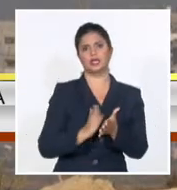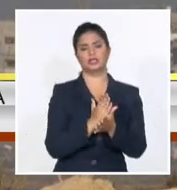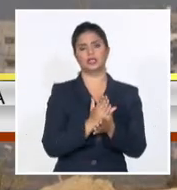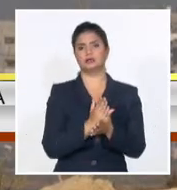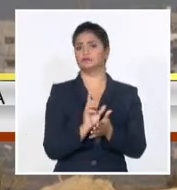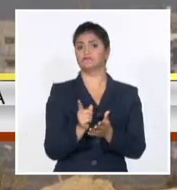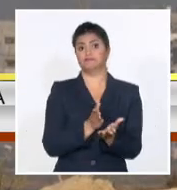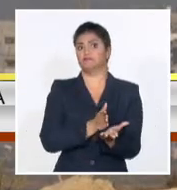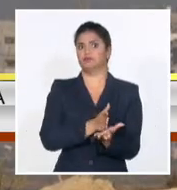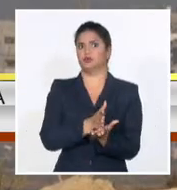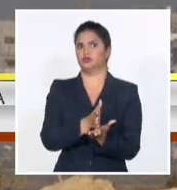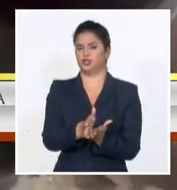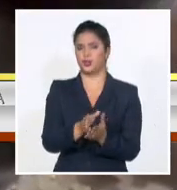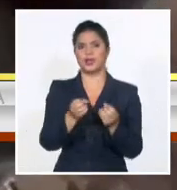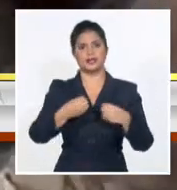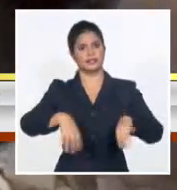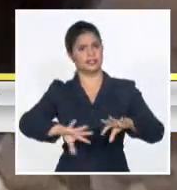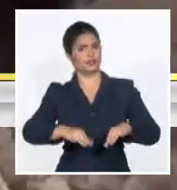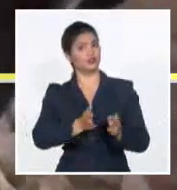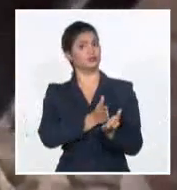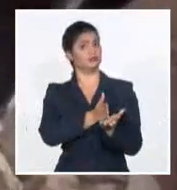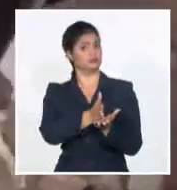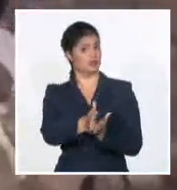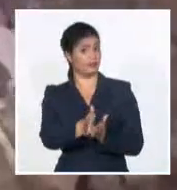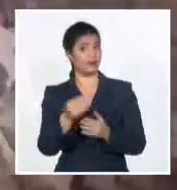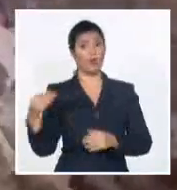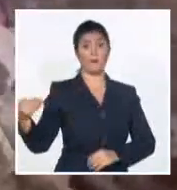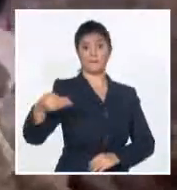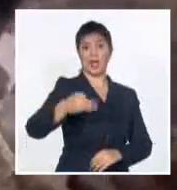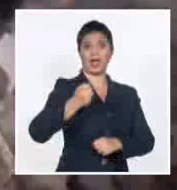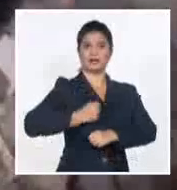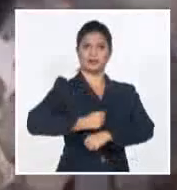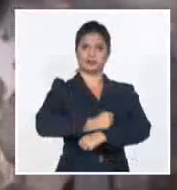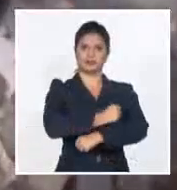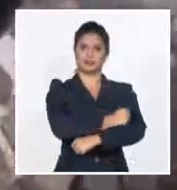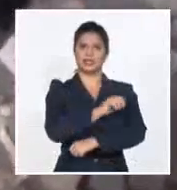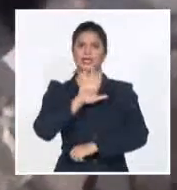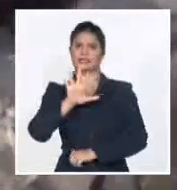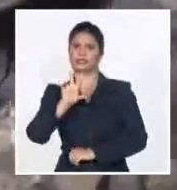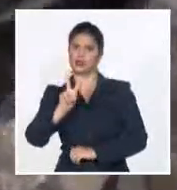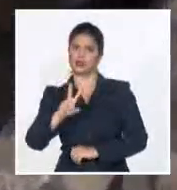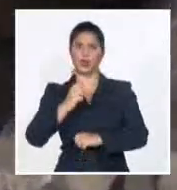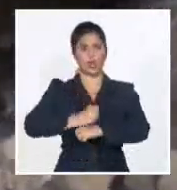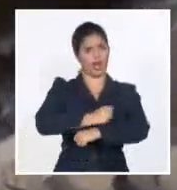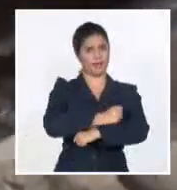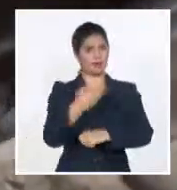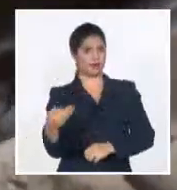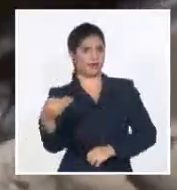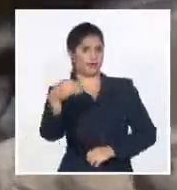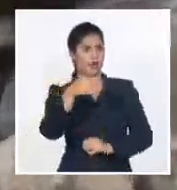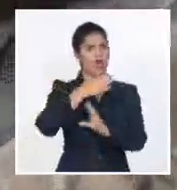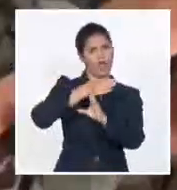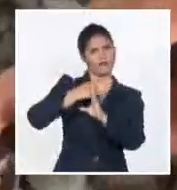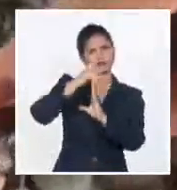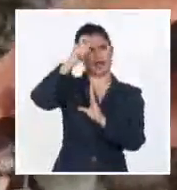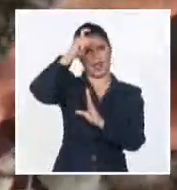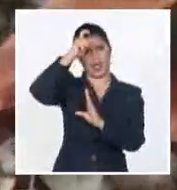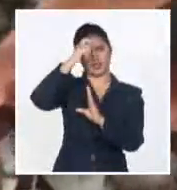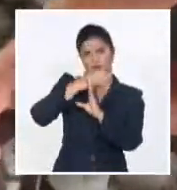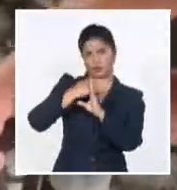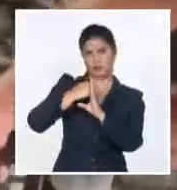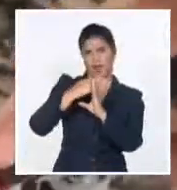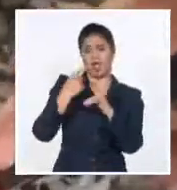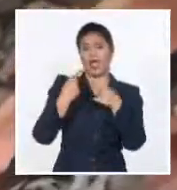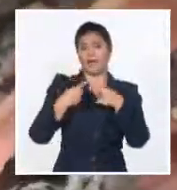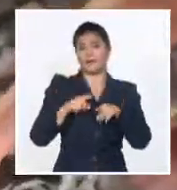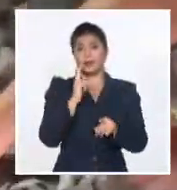bélica, un convoy de 52 camiones con ayuda humanitaria entró en Gaza a través de la frontera con Egipto, pero sin el combustible pedido